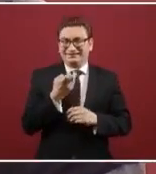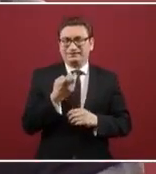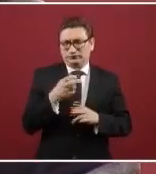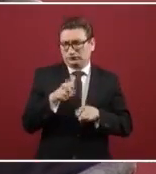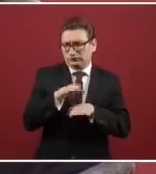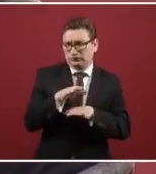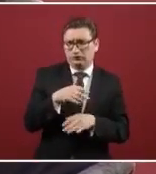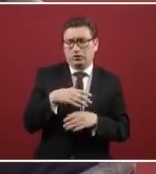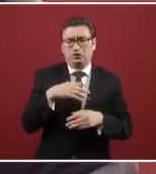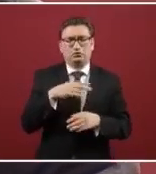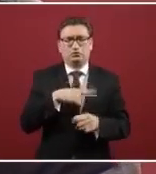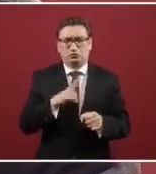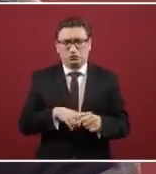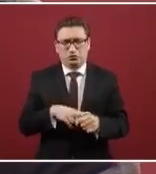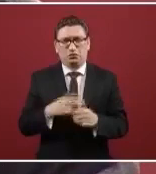programado